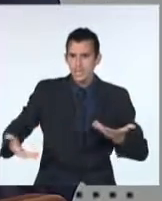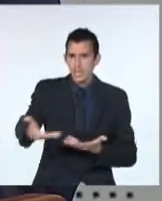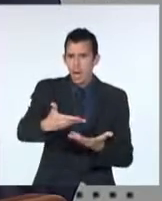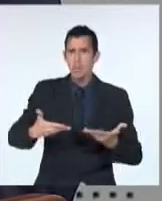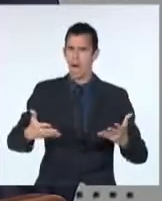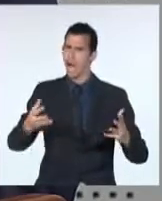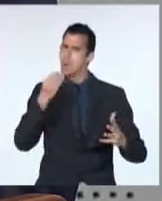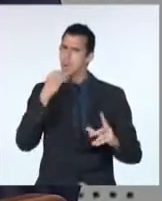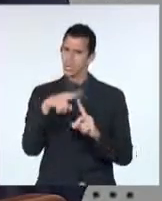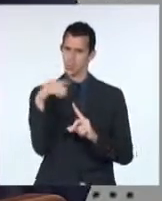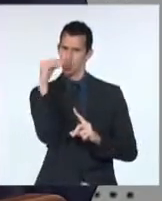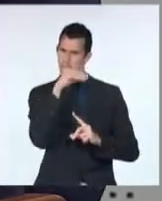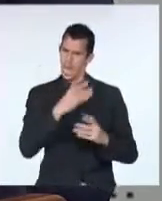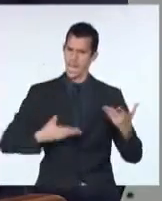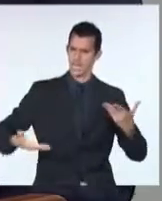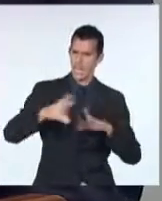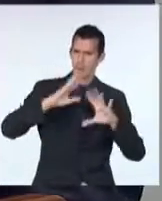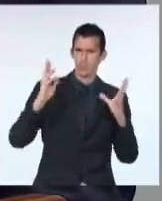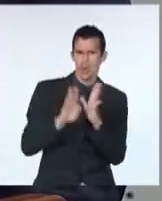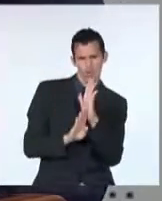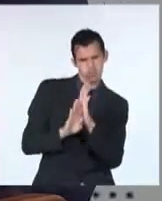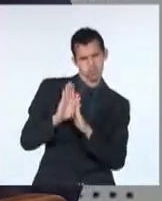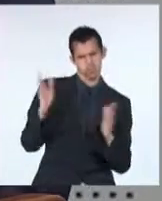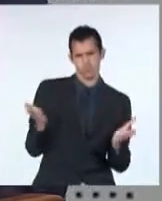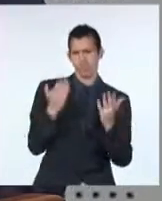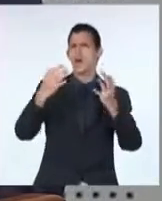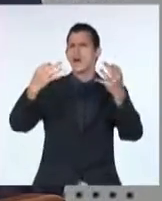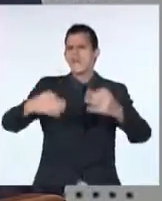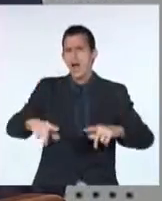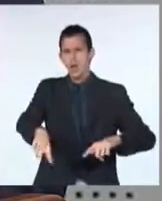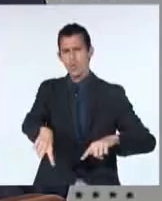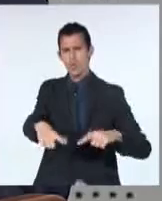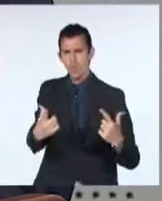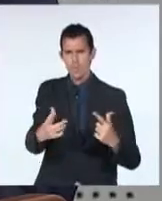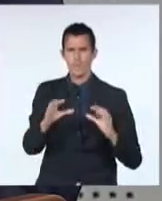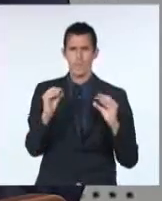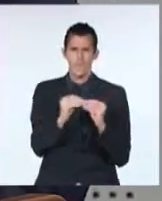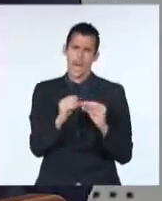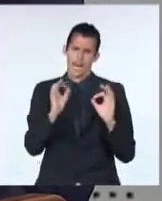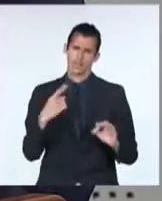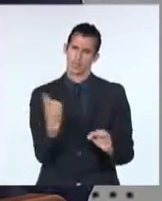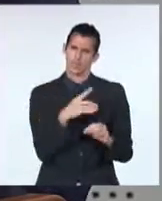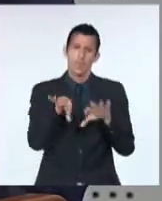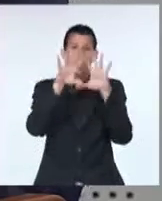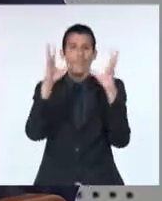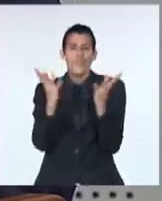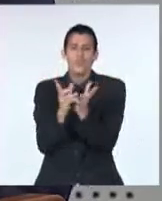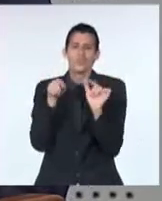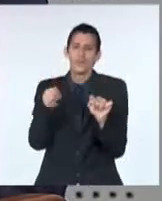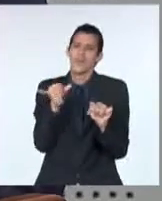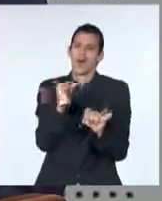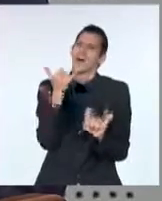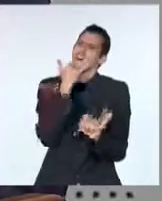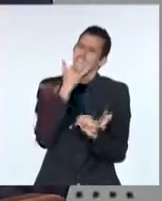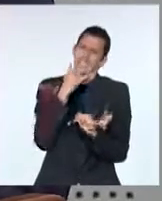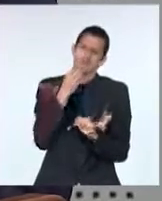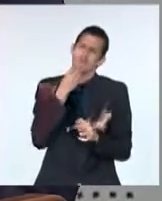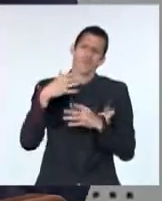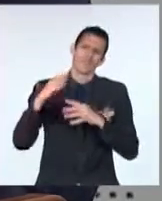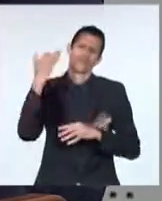mayor igualdad, equidad y justicia podría asegurar niveles de vida dignos, confortables